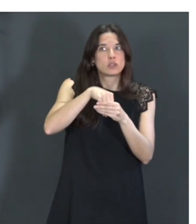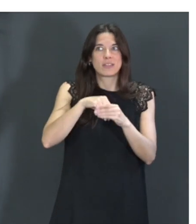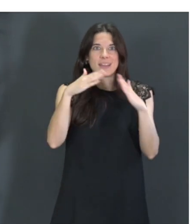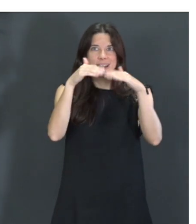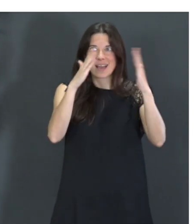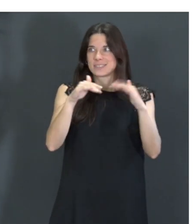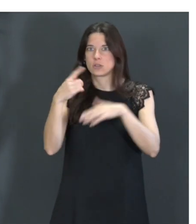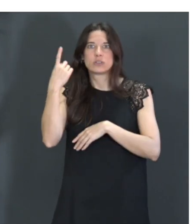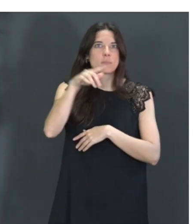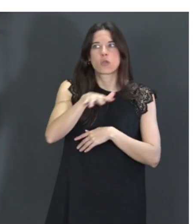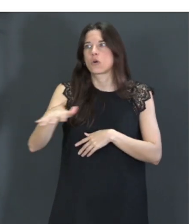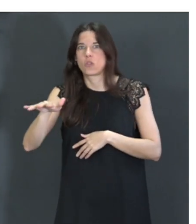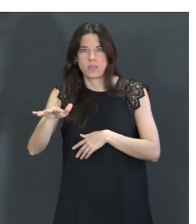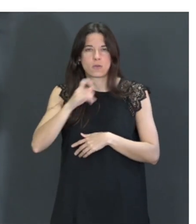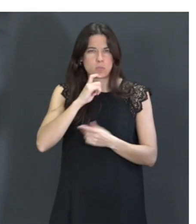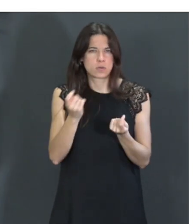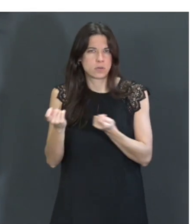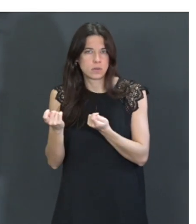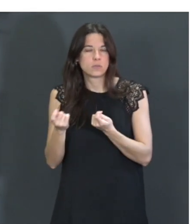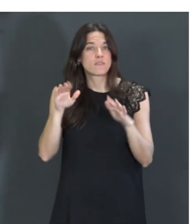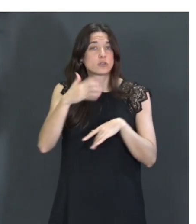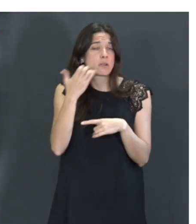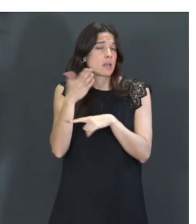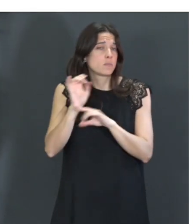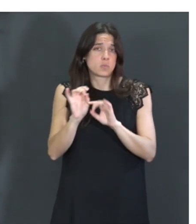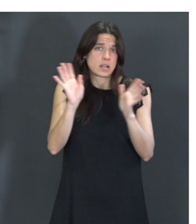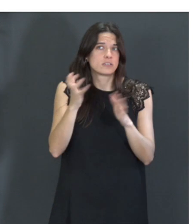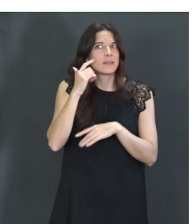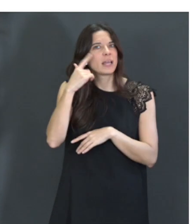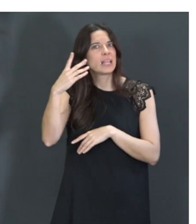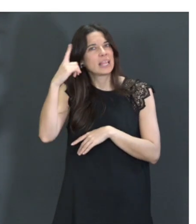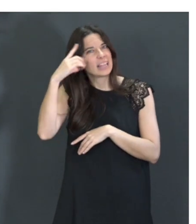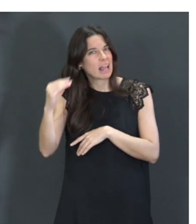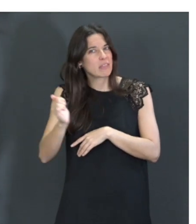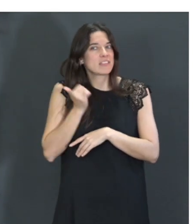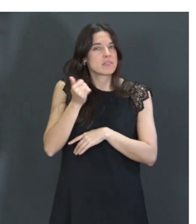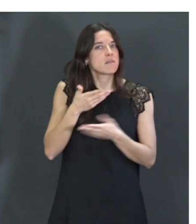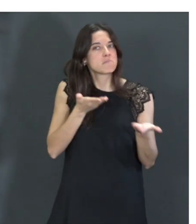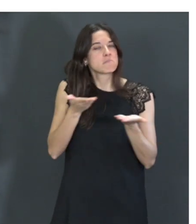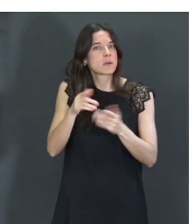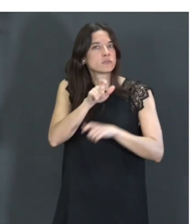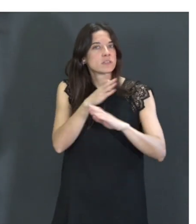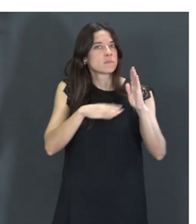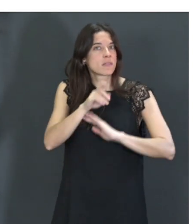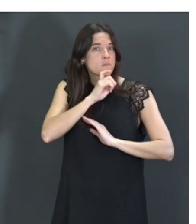de cómo puede la inteligencia artificial, bueno, pues aplicarle, pues en este caso a personas con discapacidad.